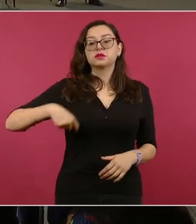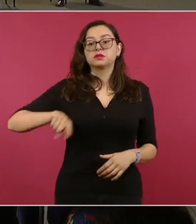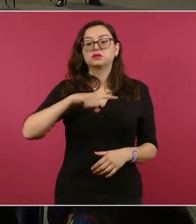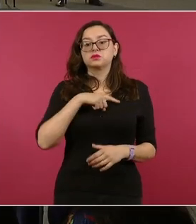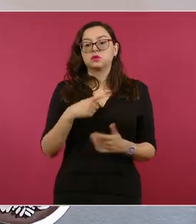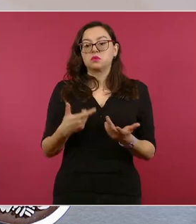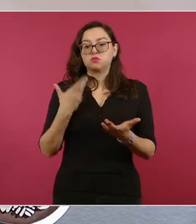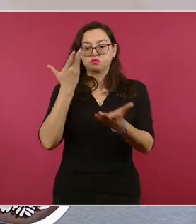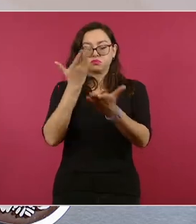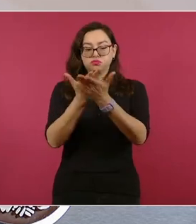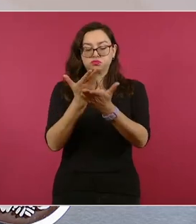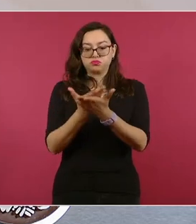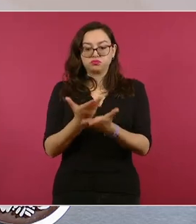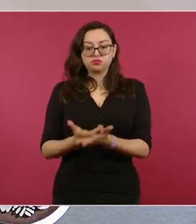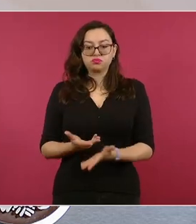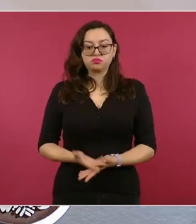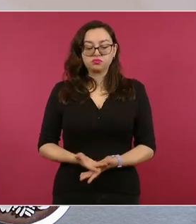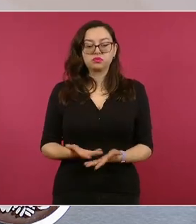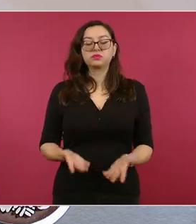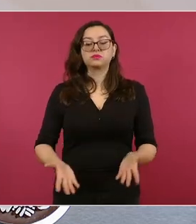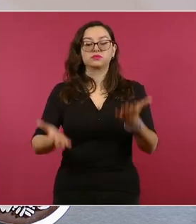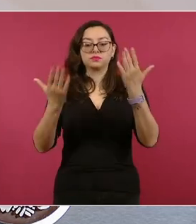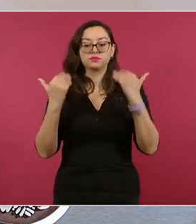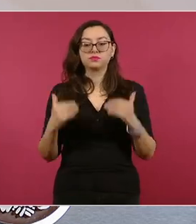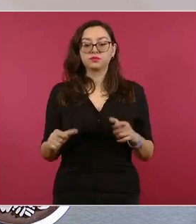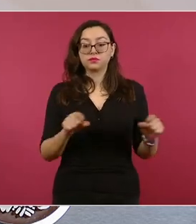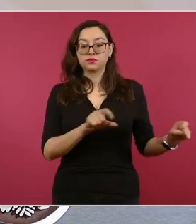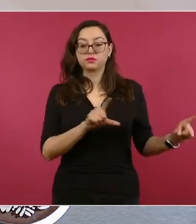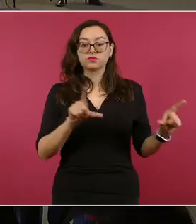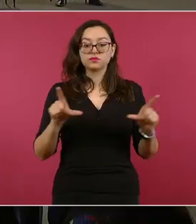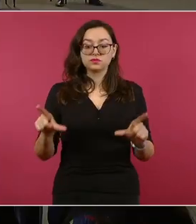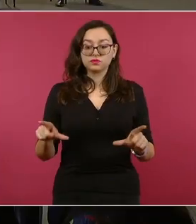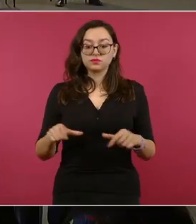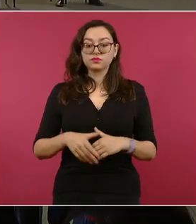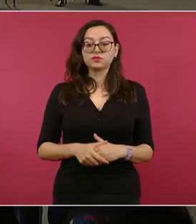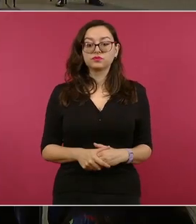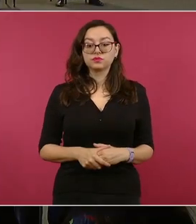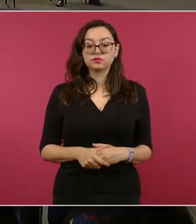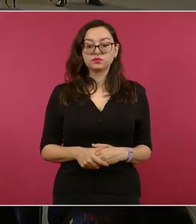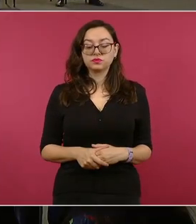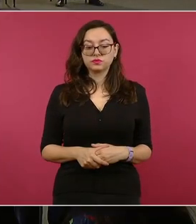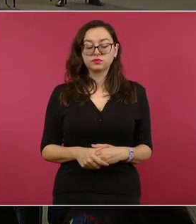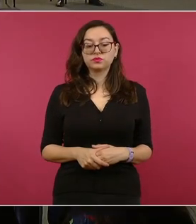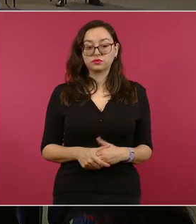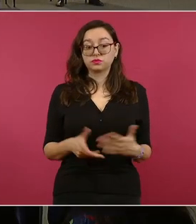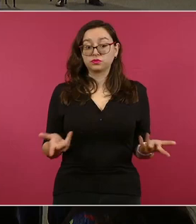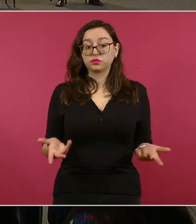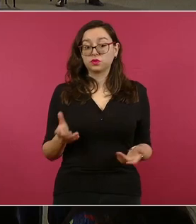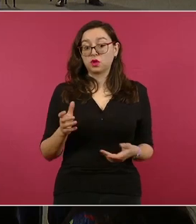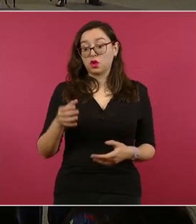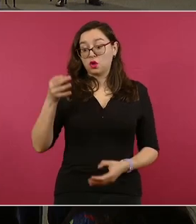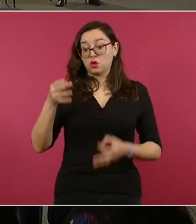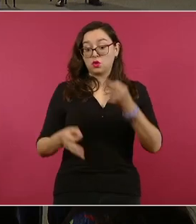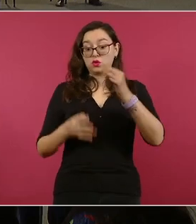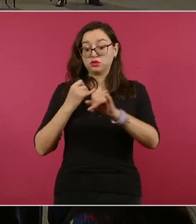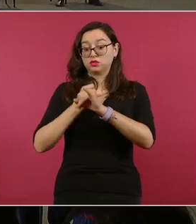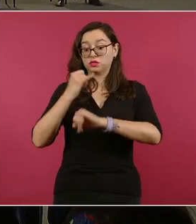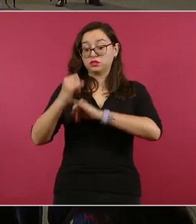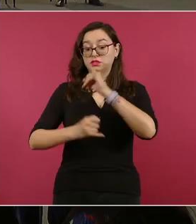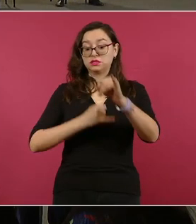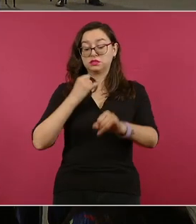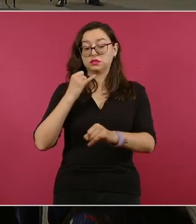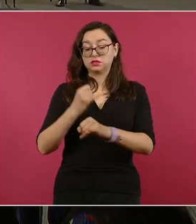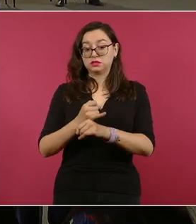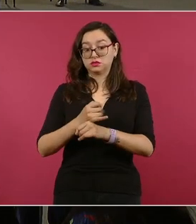hoy. Quisiera, por favor, la última diapositiva, simplemente para decir que hoy estamos recurriendo a la Corte más alta de las Naciones